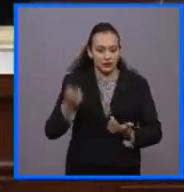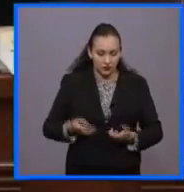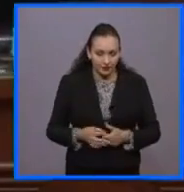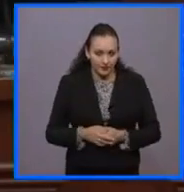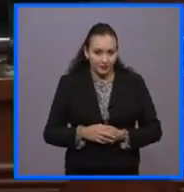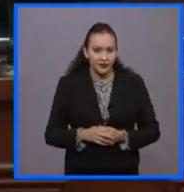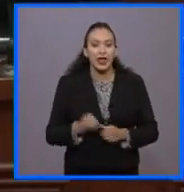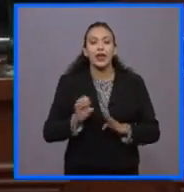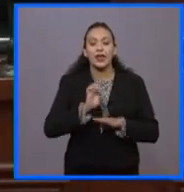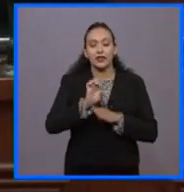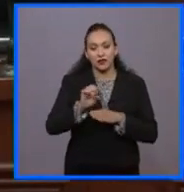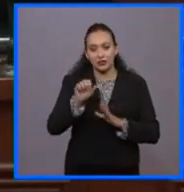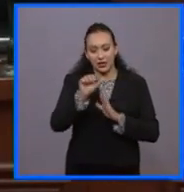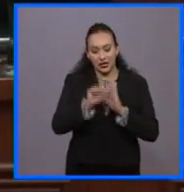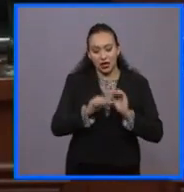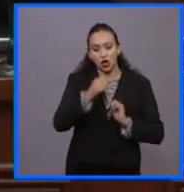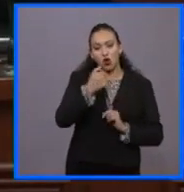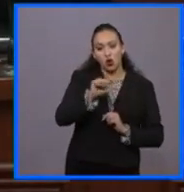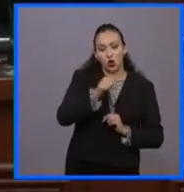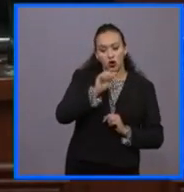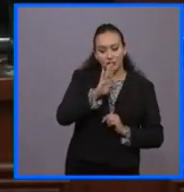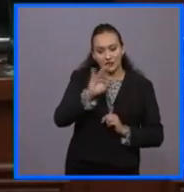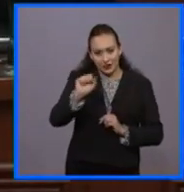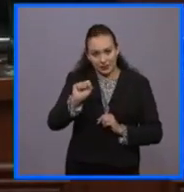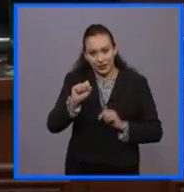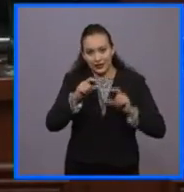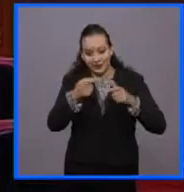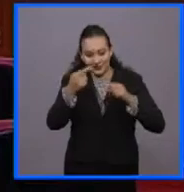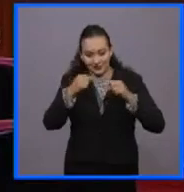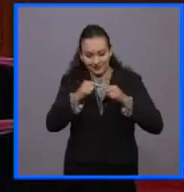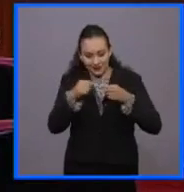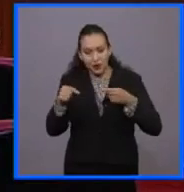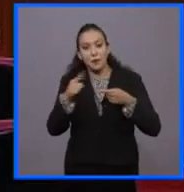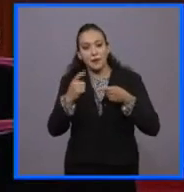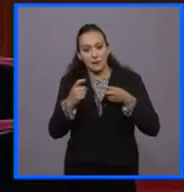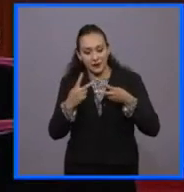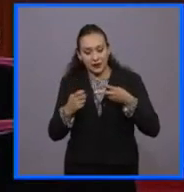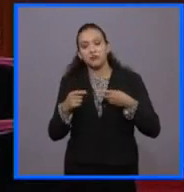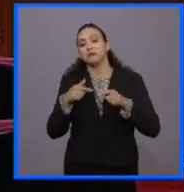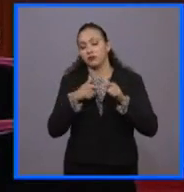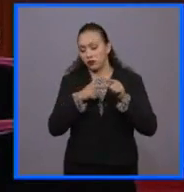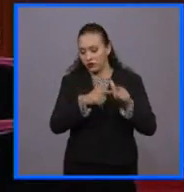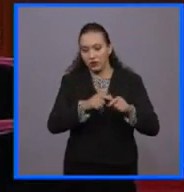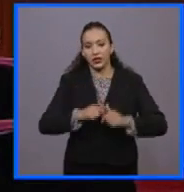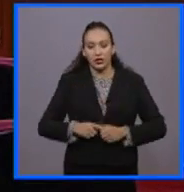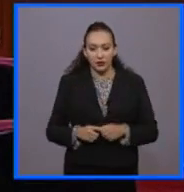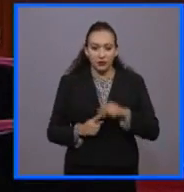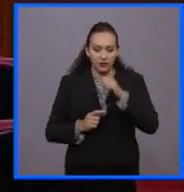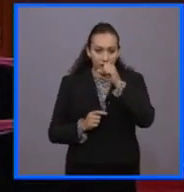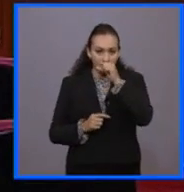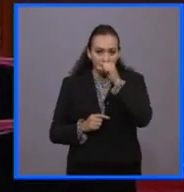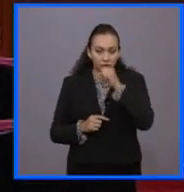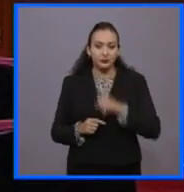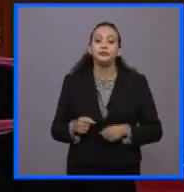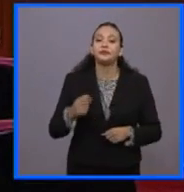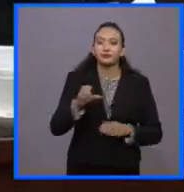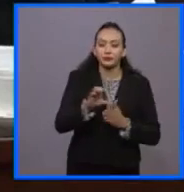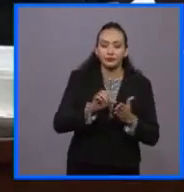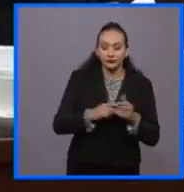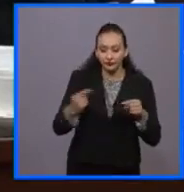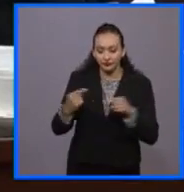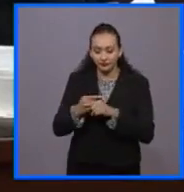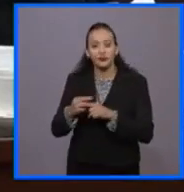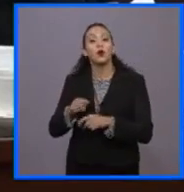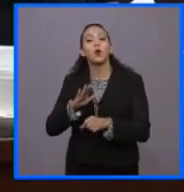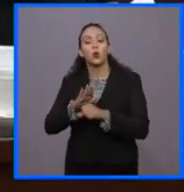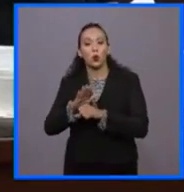forma, el artículo 11 bis y sus fracciones primera y segunda seguirán vigentes. La controversia constitucional promovida por la Comisión